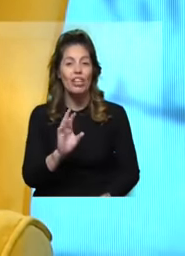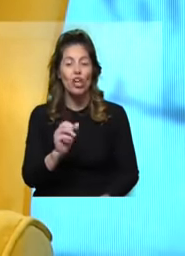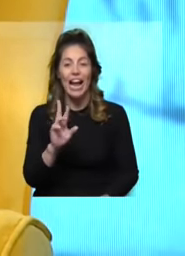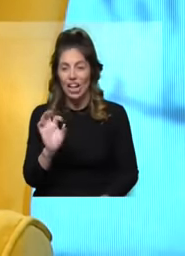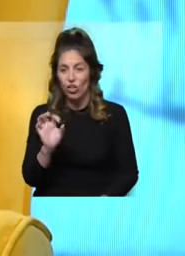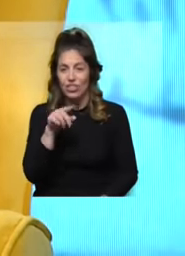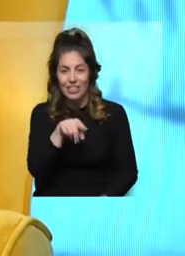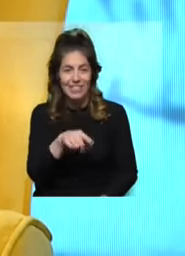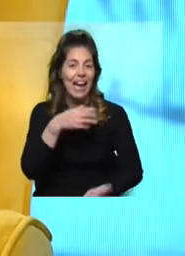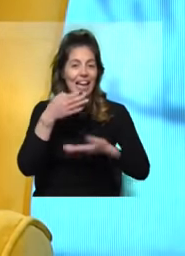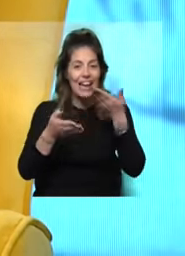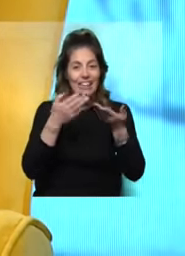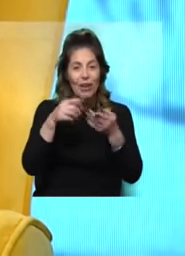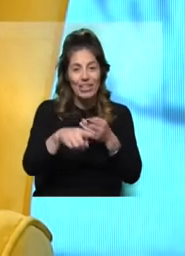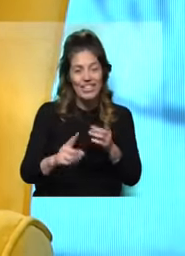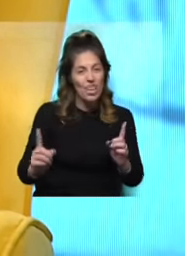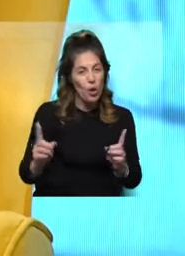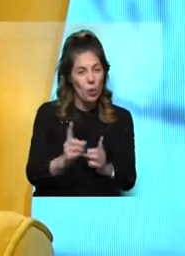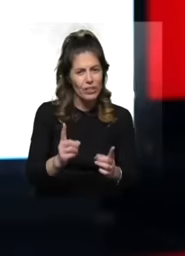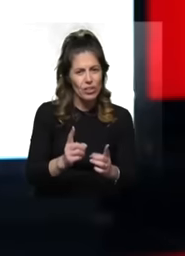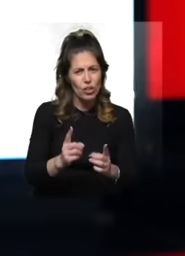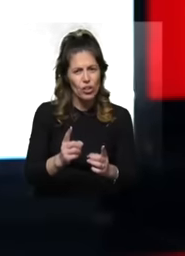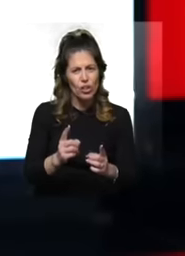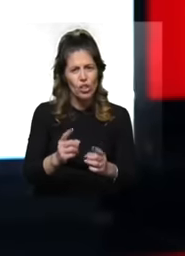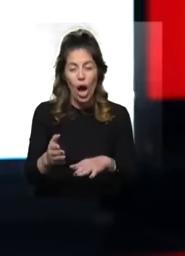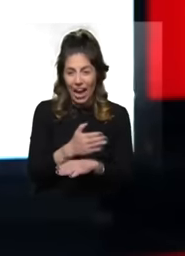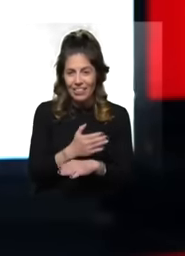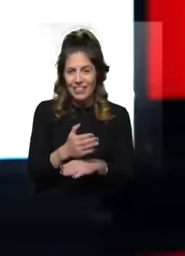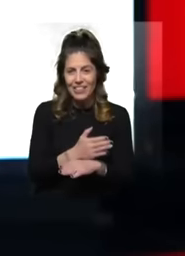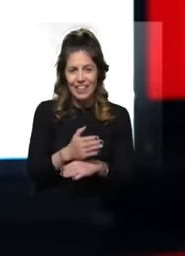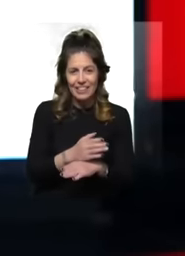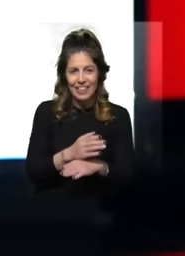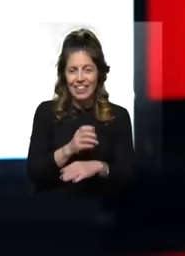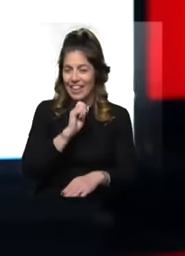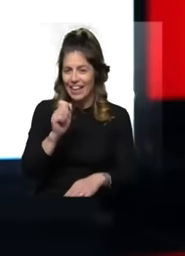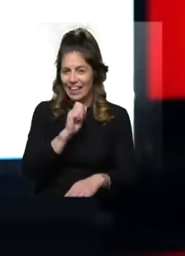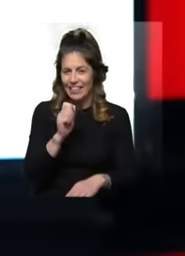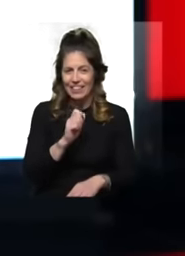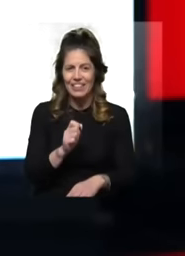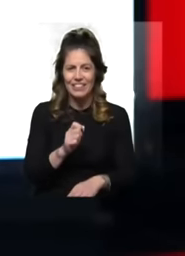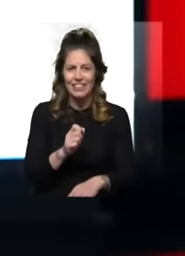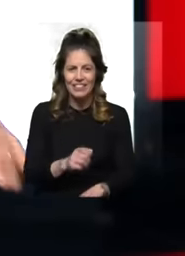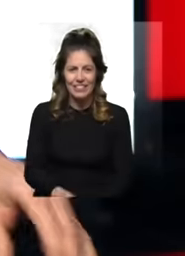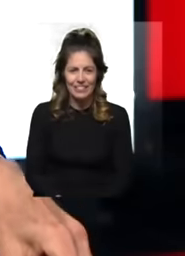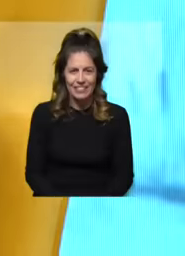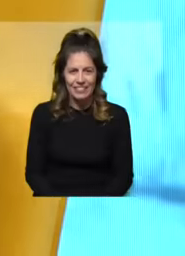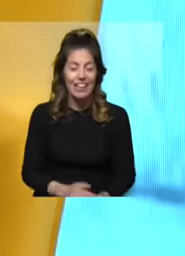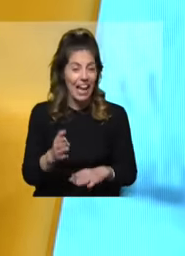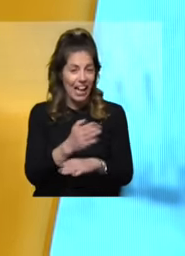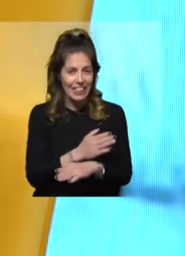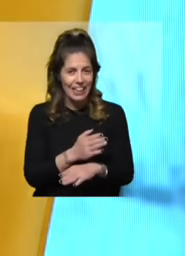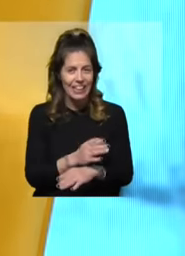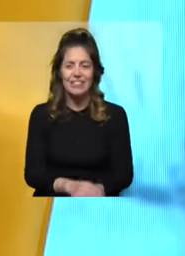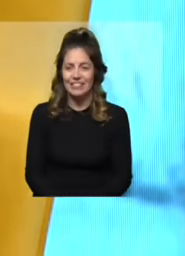cantaba en ese encuentro. Que telonera, éramos telonera. La famosa telonera. Se decía no, telonera. Pero telonera época.